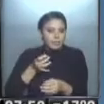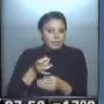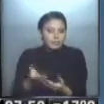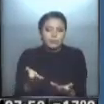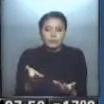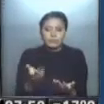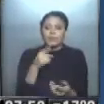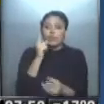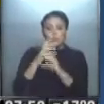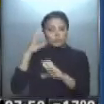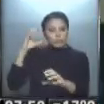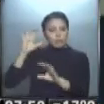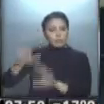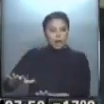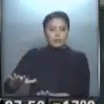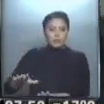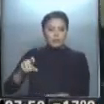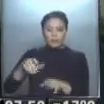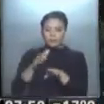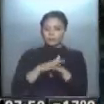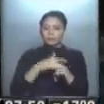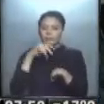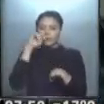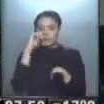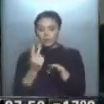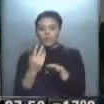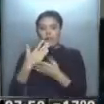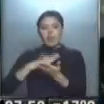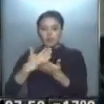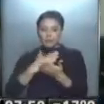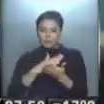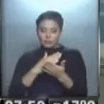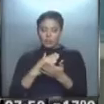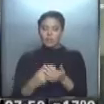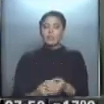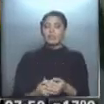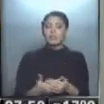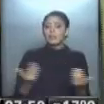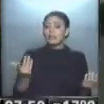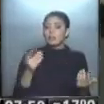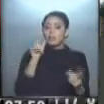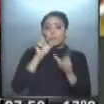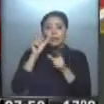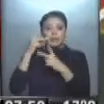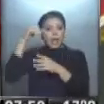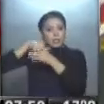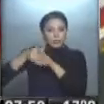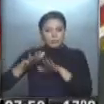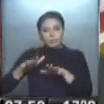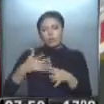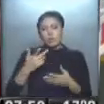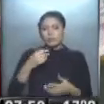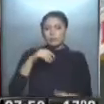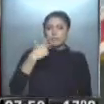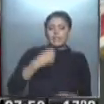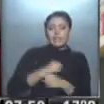Se quedó parada una formación en la vía 2, a mitad de pasillo, a mitad de andén, con los usuarios adentro. Estuvieron alrededor de entre